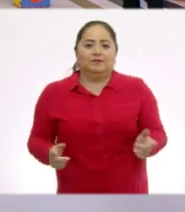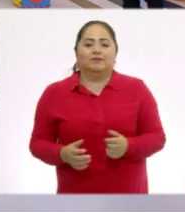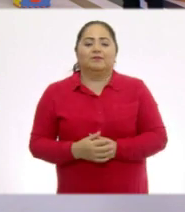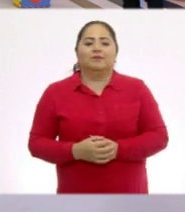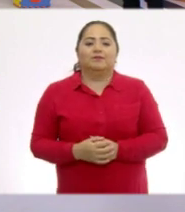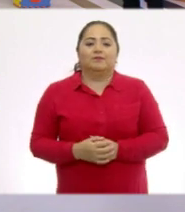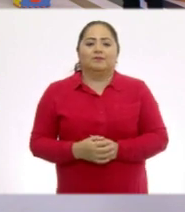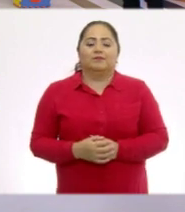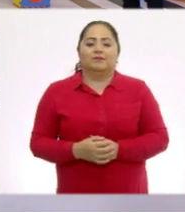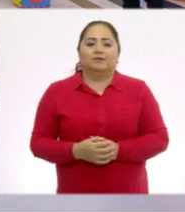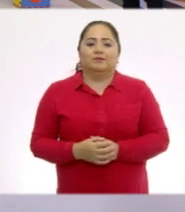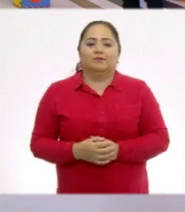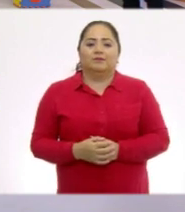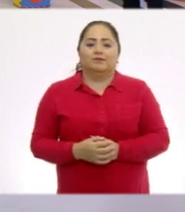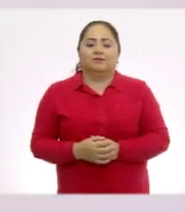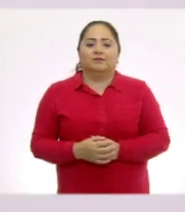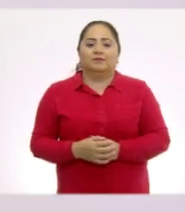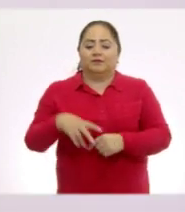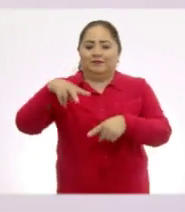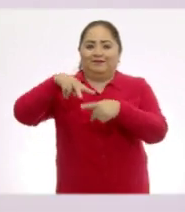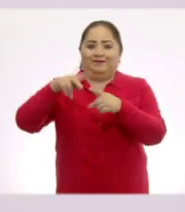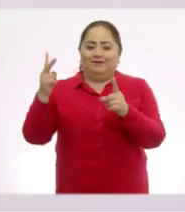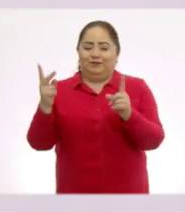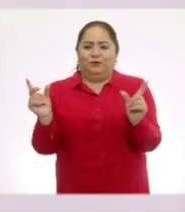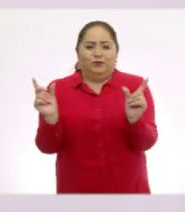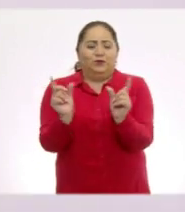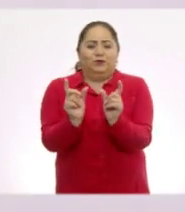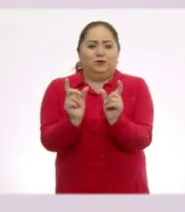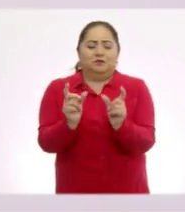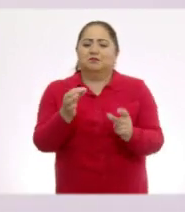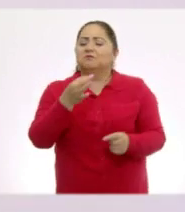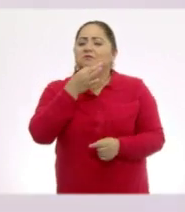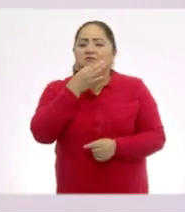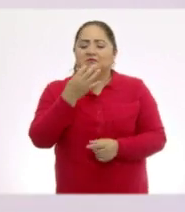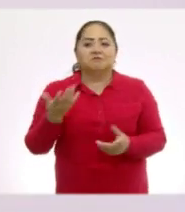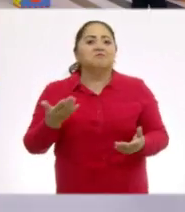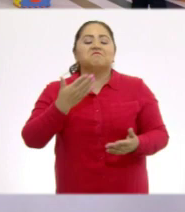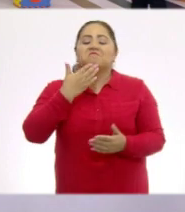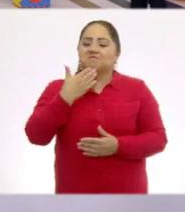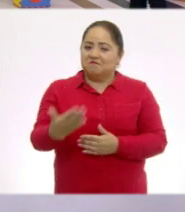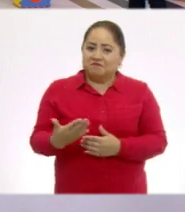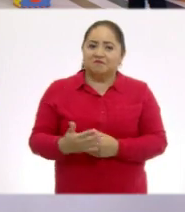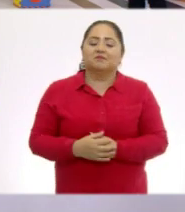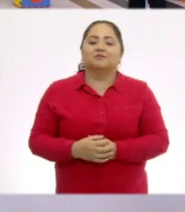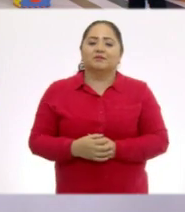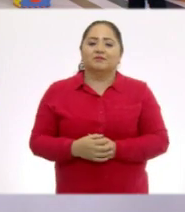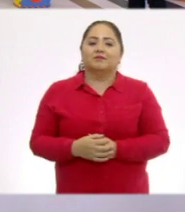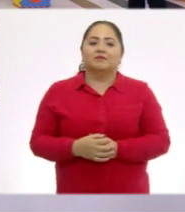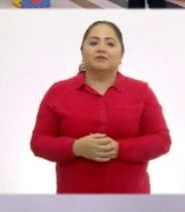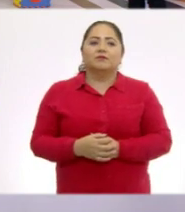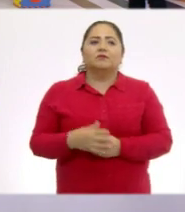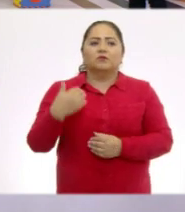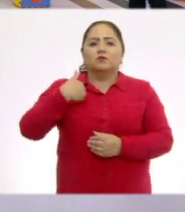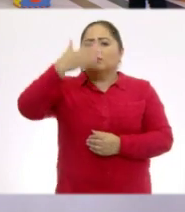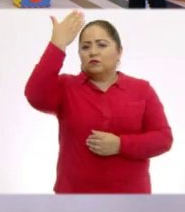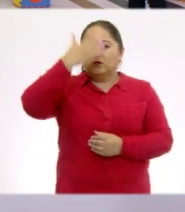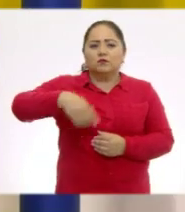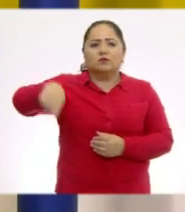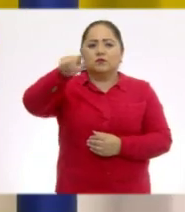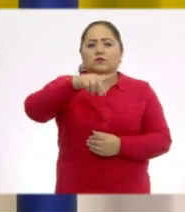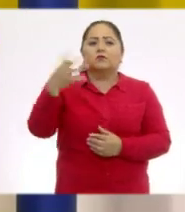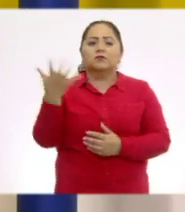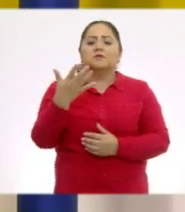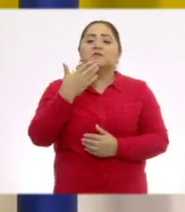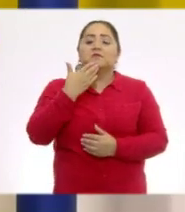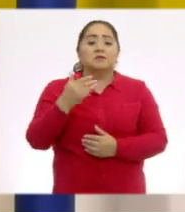y un triángulo pequeño. Excelente. Muy bien, Carlos. Entonces... yo sé que los demás también lo